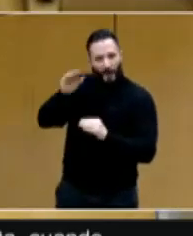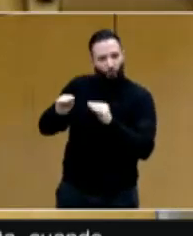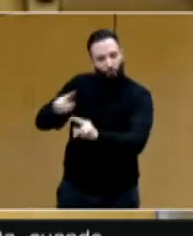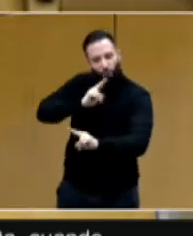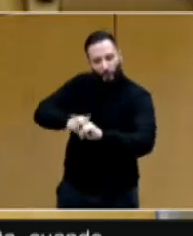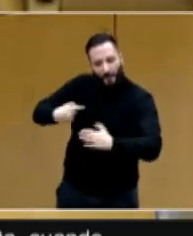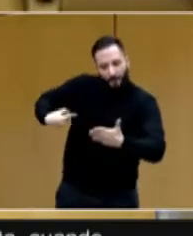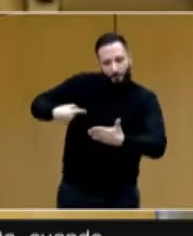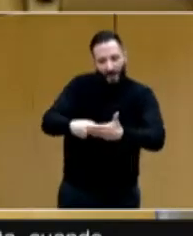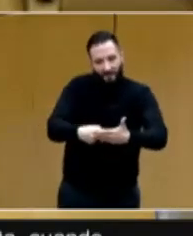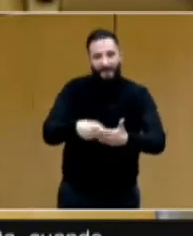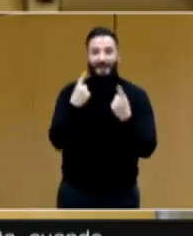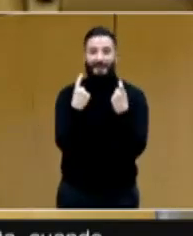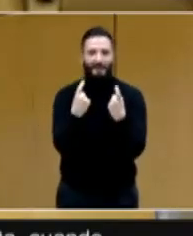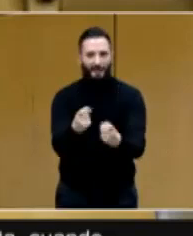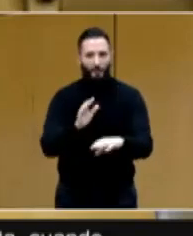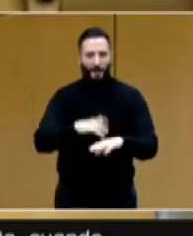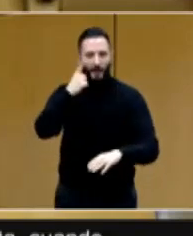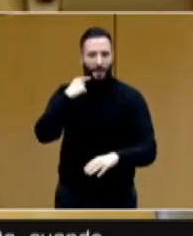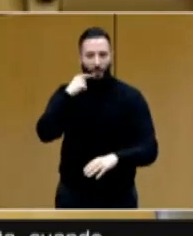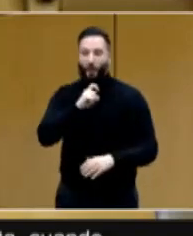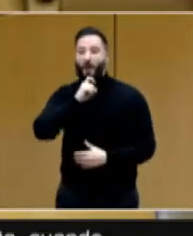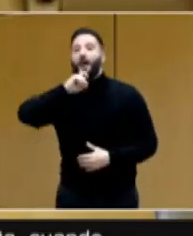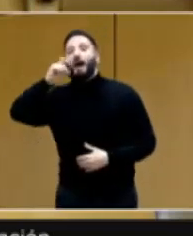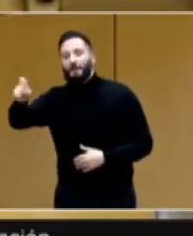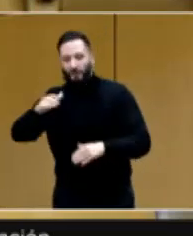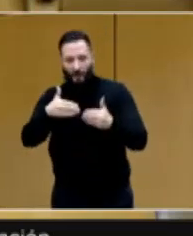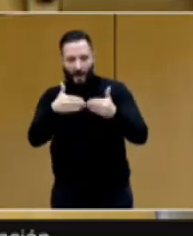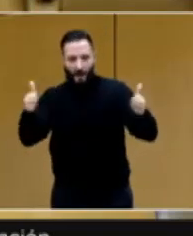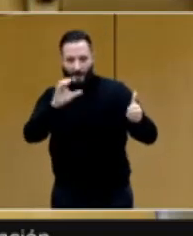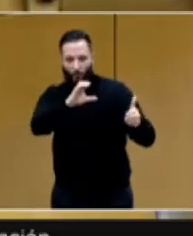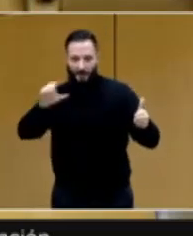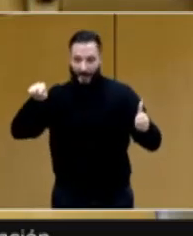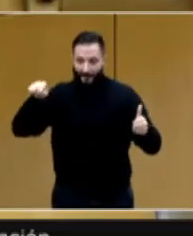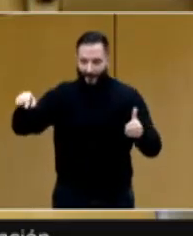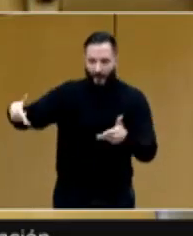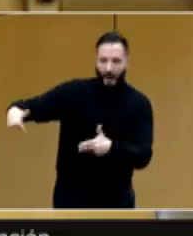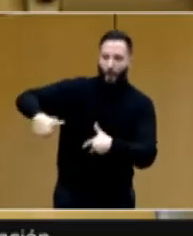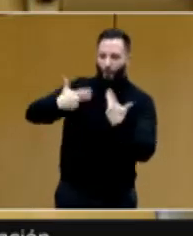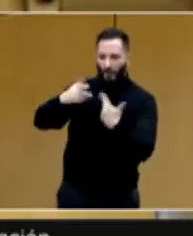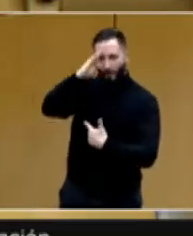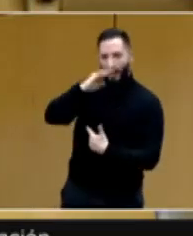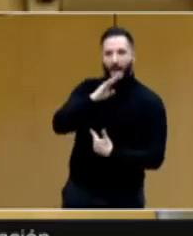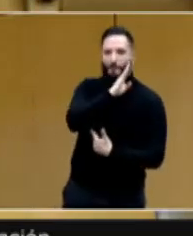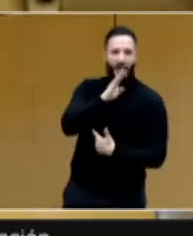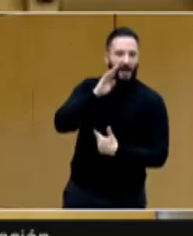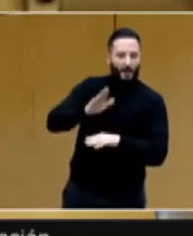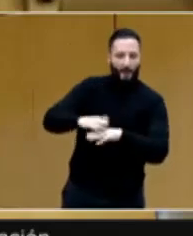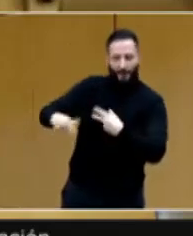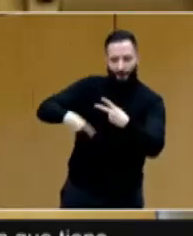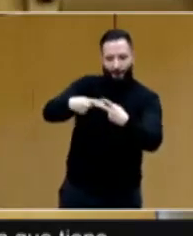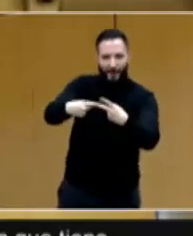es la persona a la que tiene que ir al banco abrir su cuenta y decir si autoriza o no a su padre en esa cuenta vale